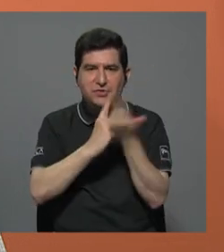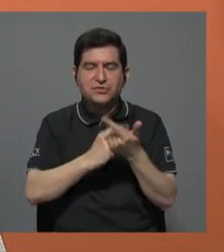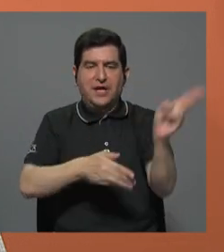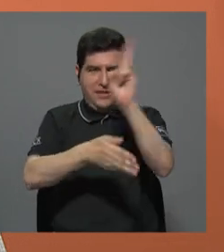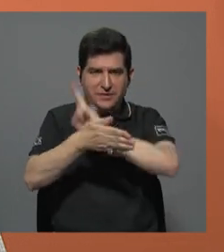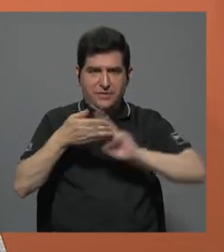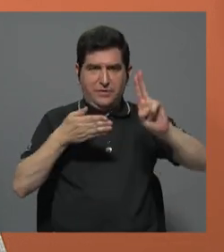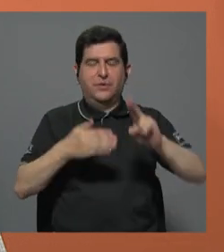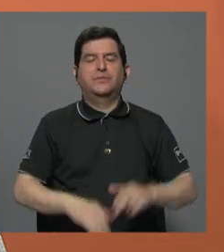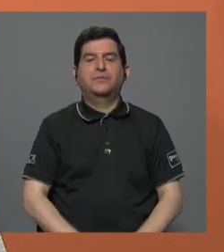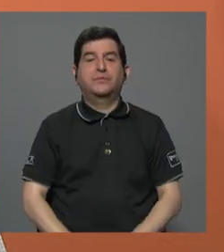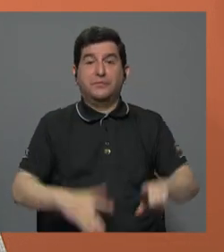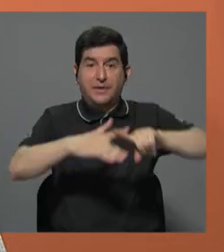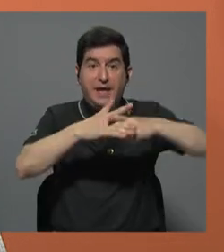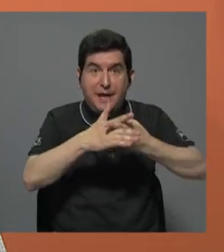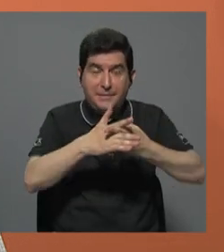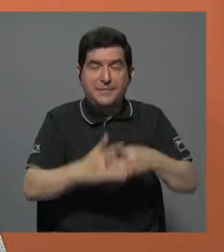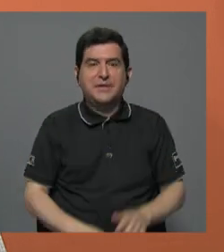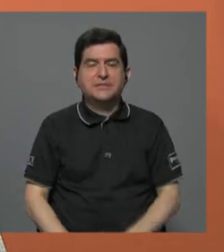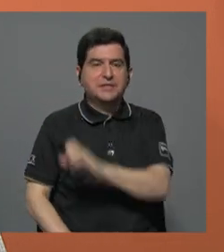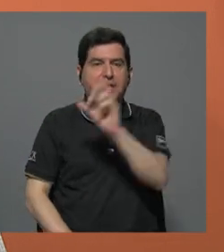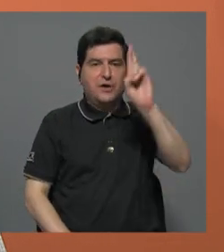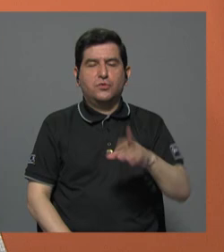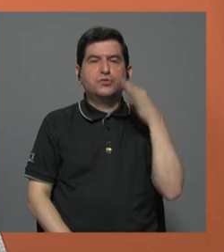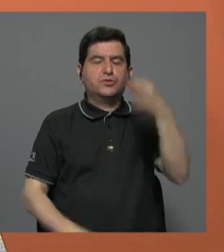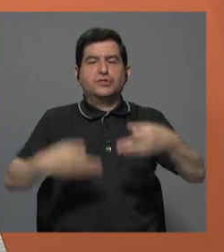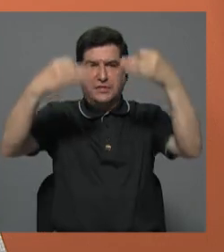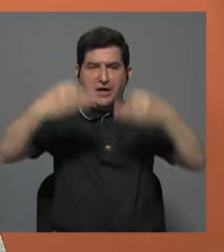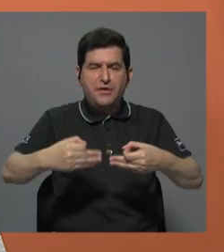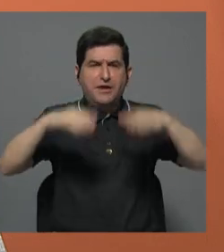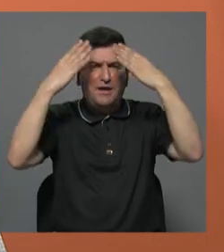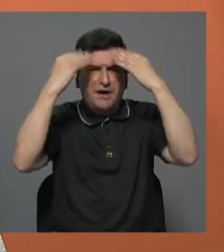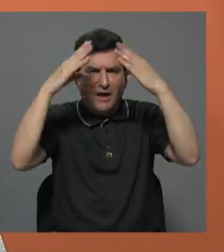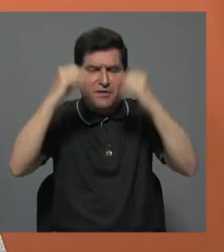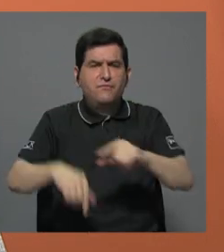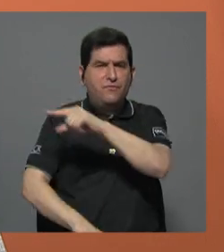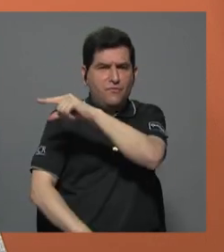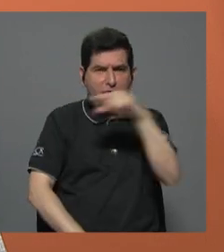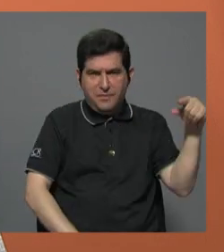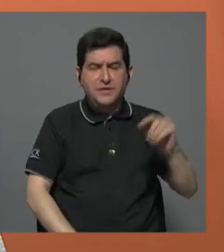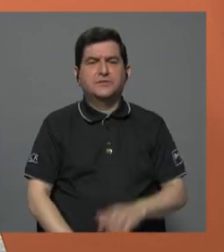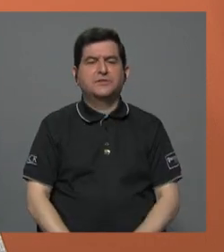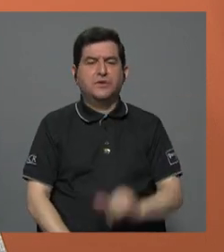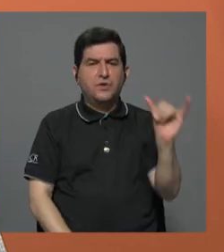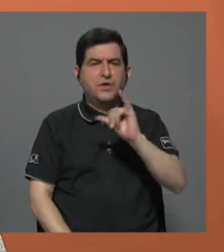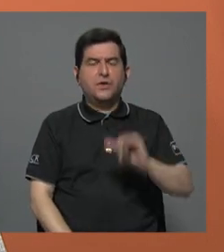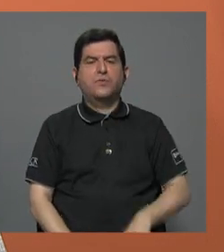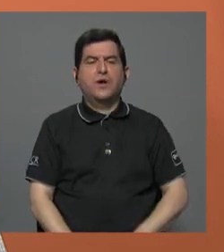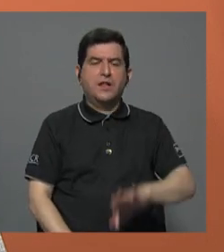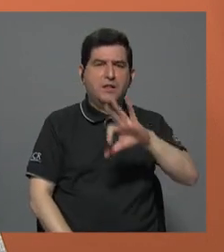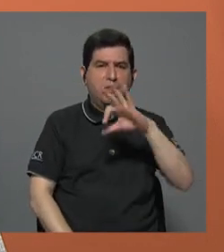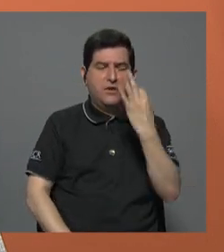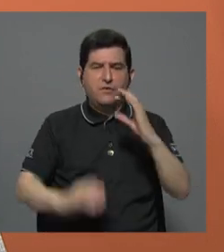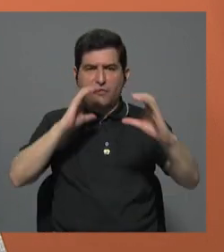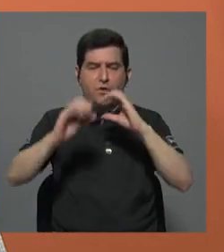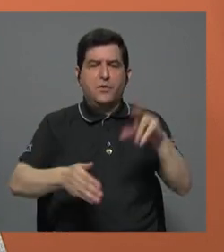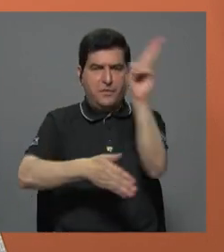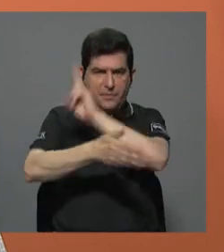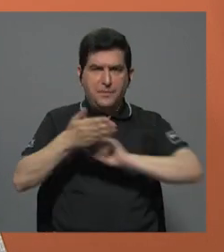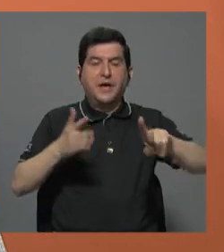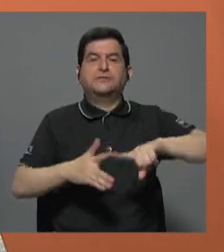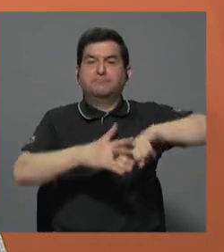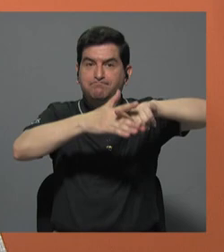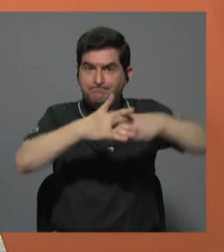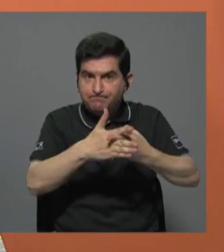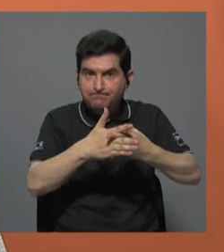y como siempre empezamos a esta edición de ccoo cerca en juego de información con la información de la semana y con información de los medios universitarios y vamos a empezar